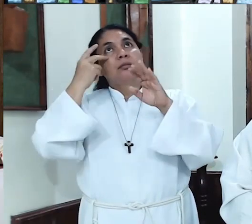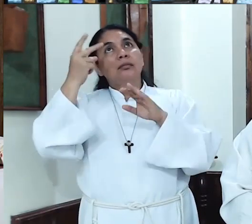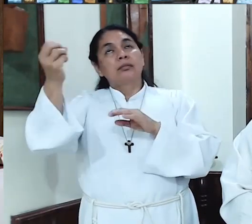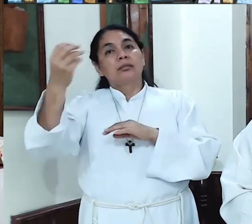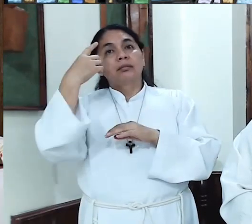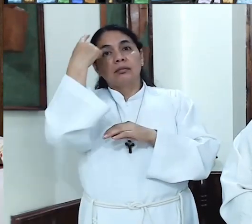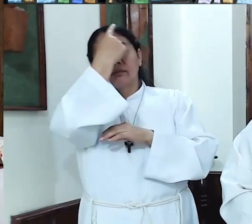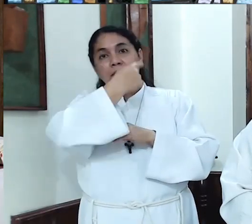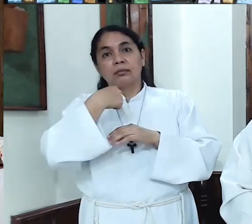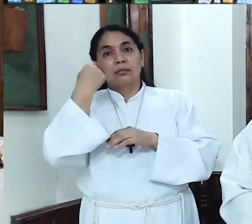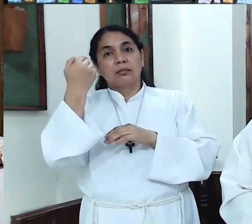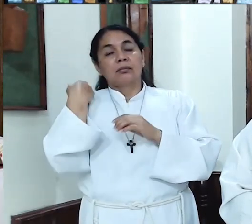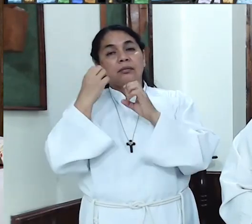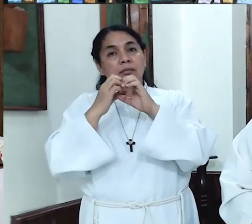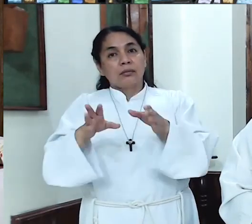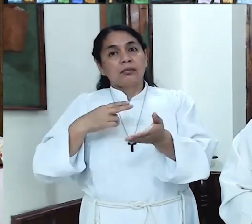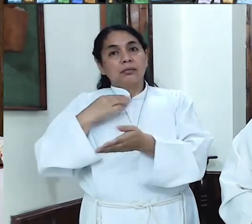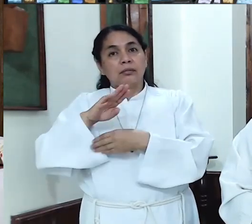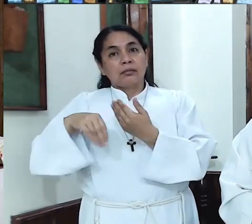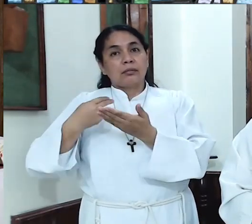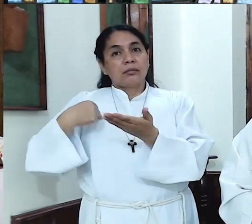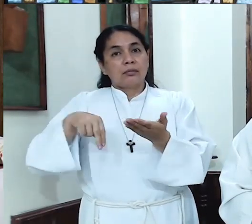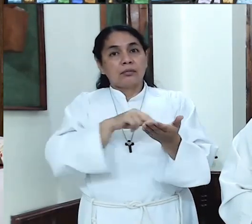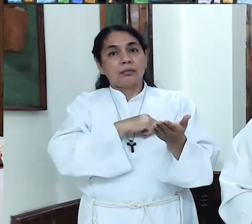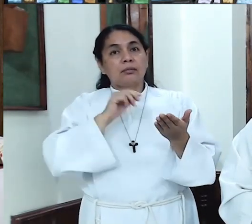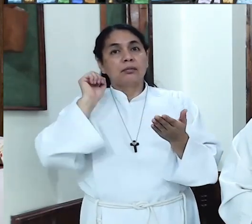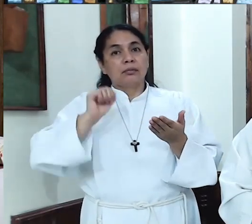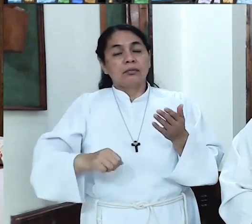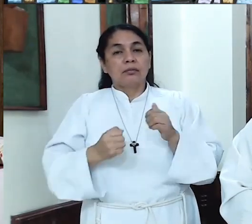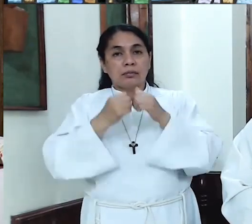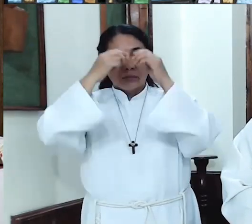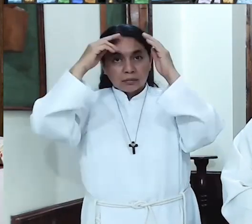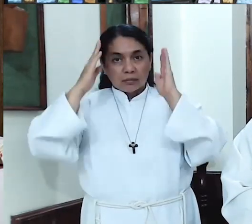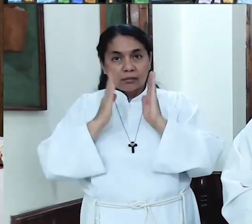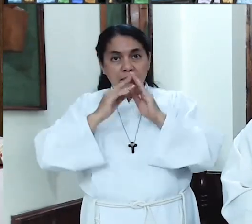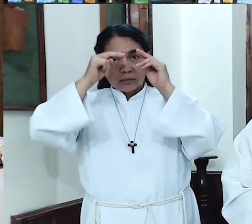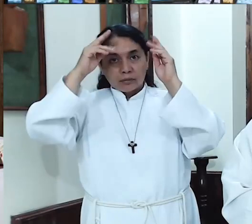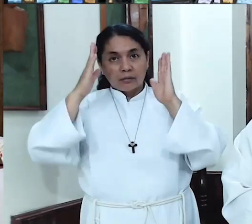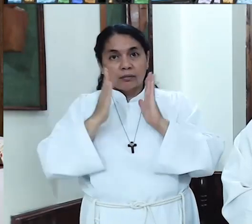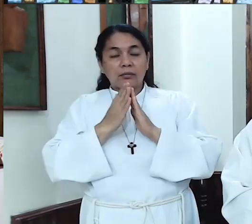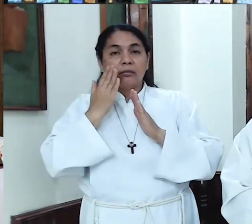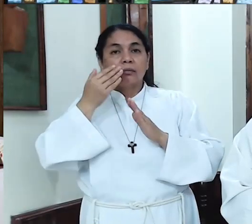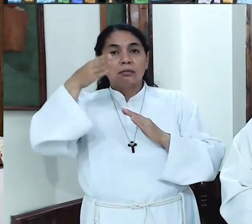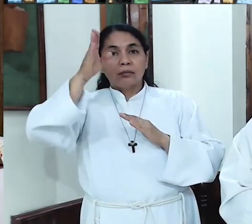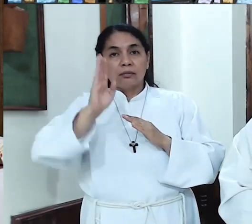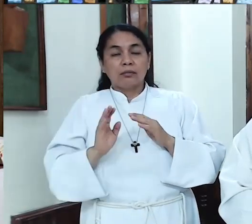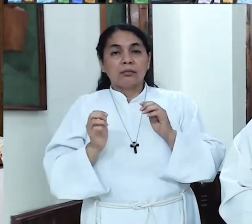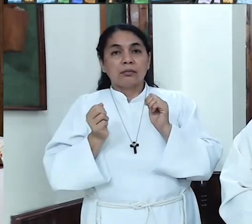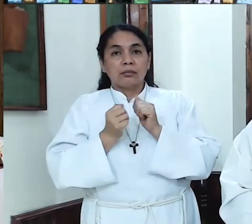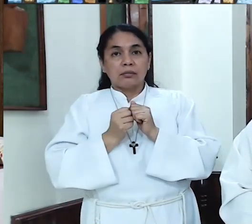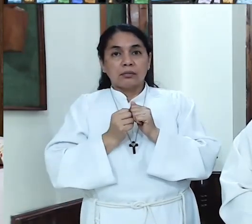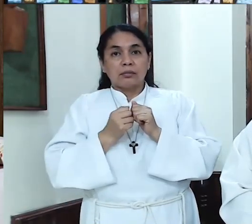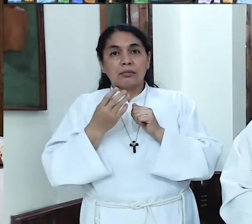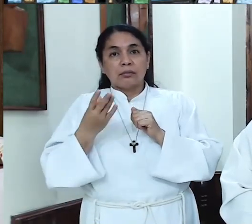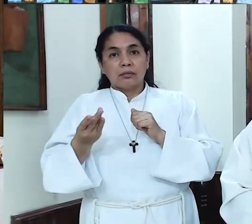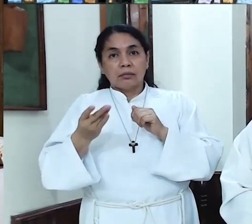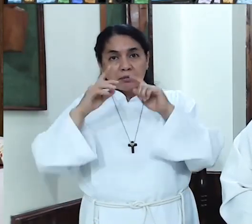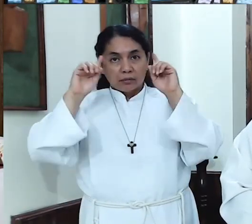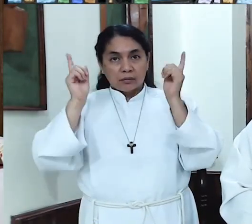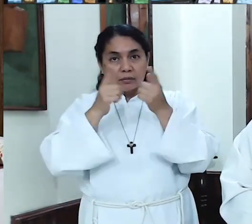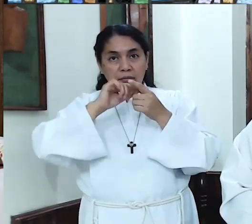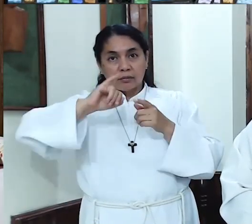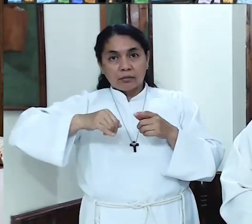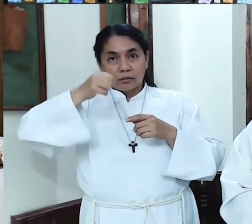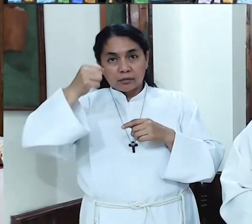rostro. Ten misericordia de todos nosotros, y así como María, la Virgen Madre de Dios, su esposo San